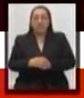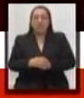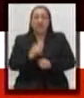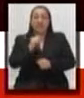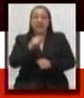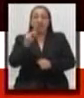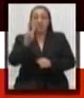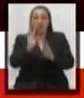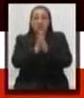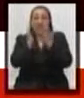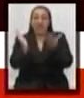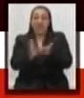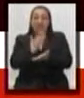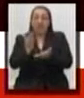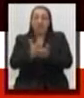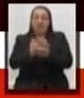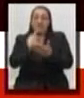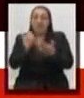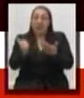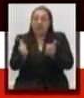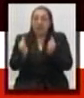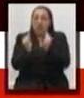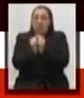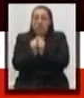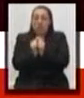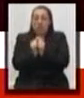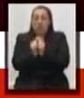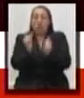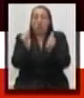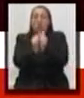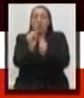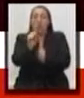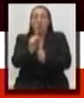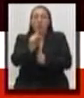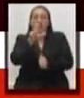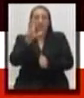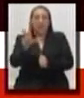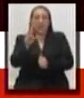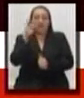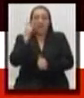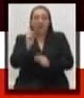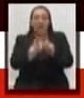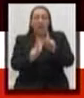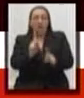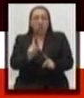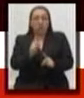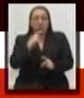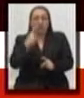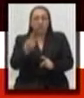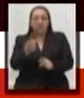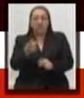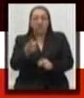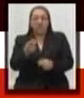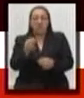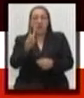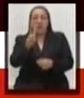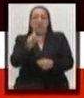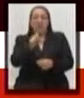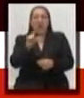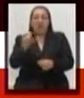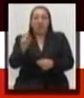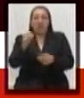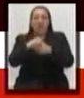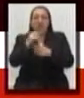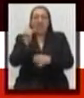Estos 2 libros vienen acompañados de un tercero, que para algunos será Vallejo en los